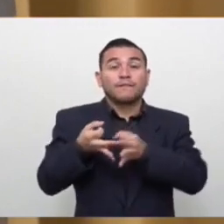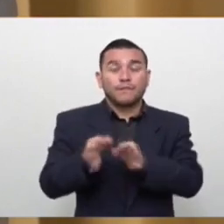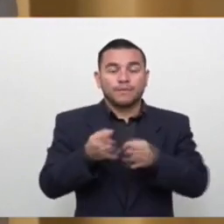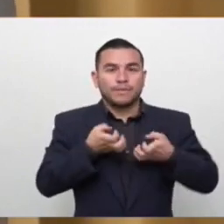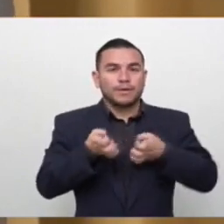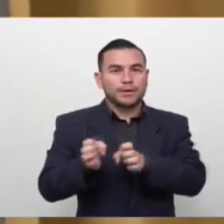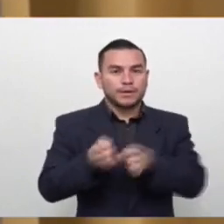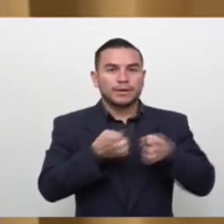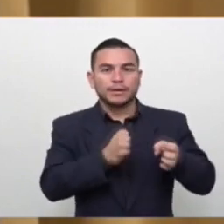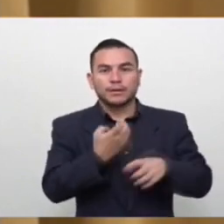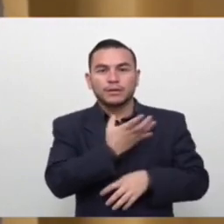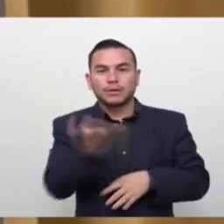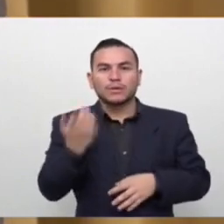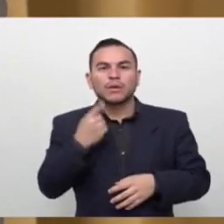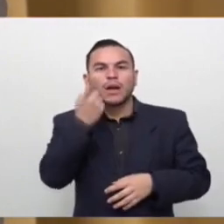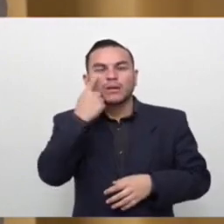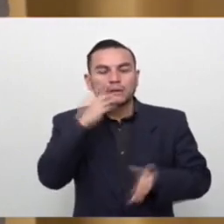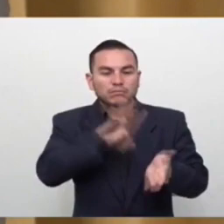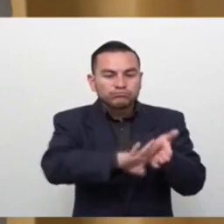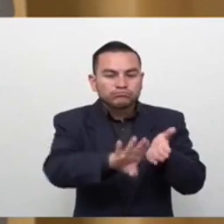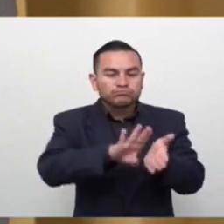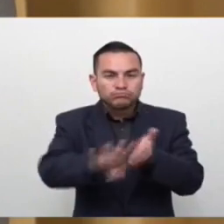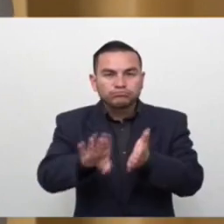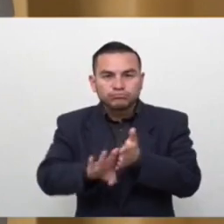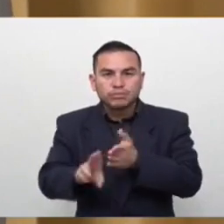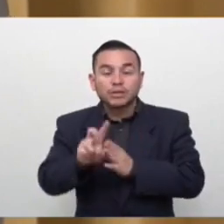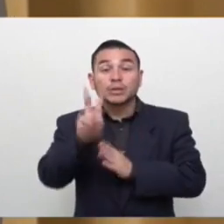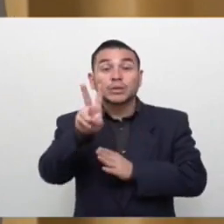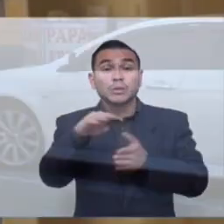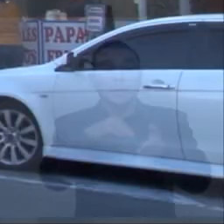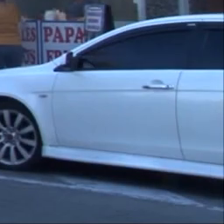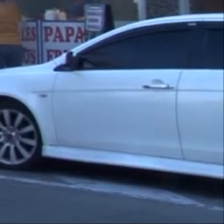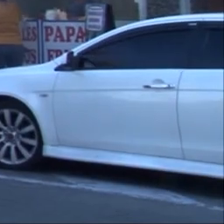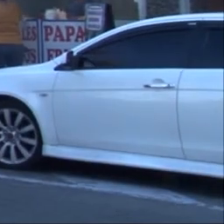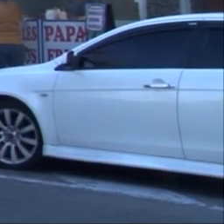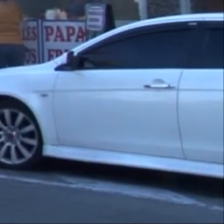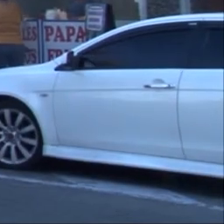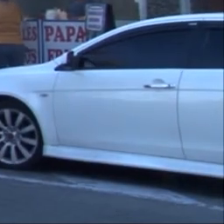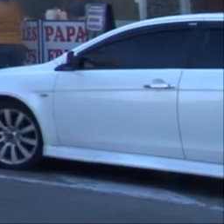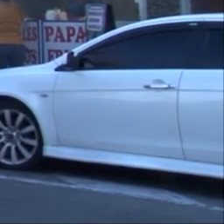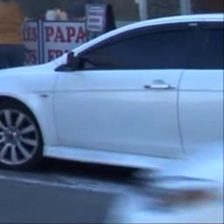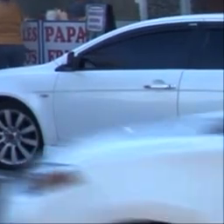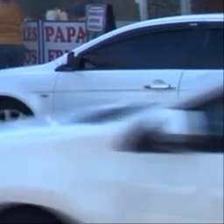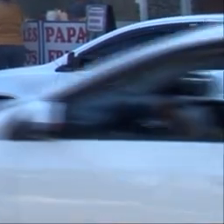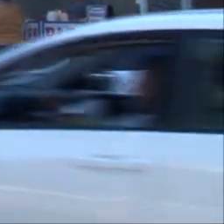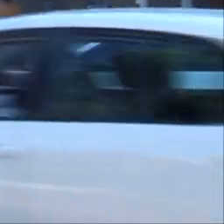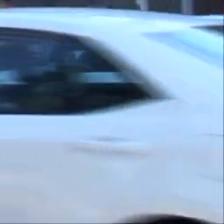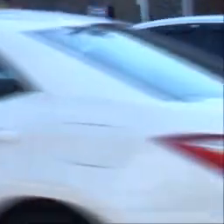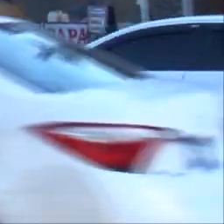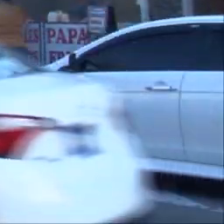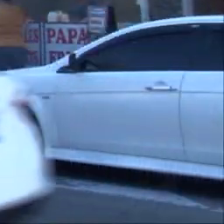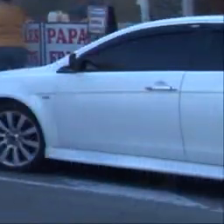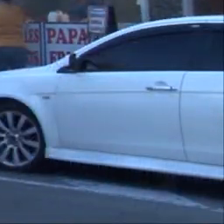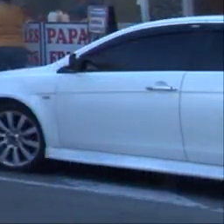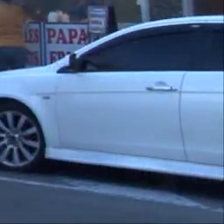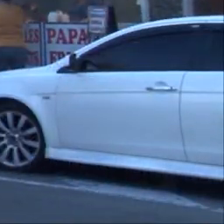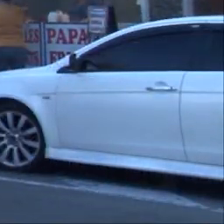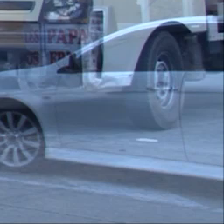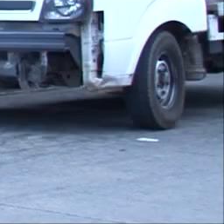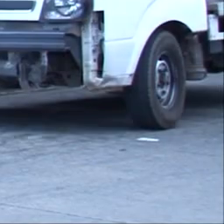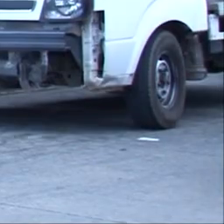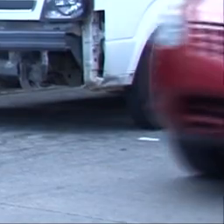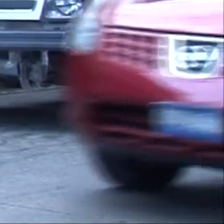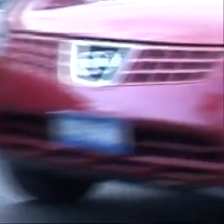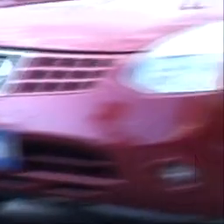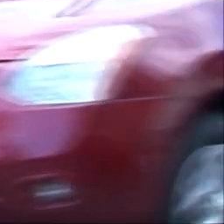los destinos que va a tener ese fondo de reactivación económica los funcionarios aseguraron que presentaran nuevas medidas en el futuro